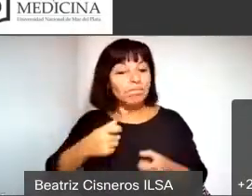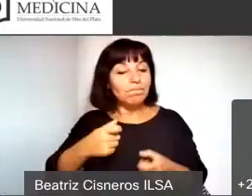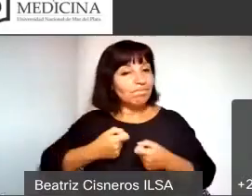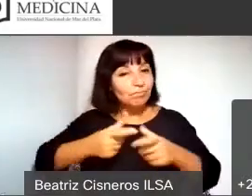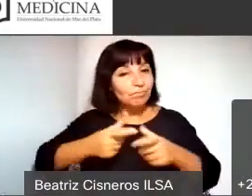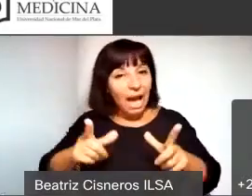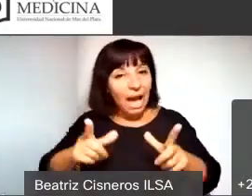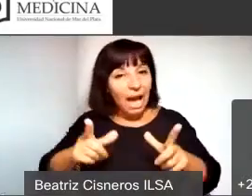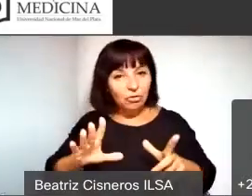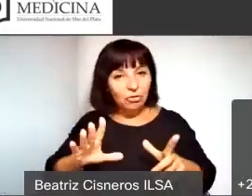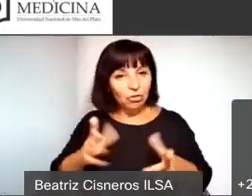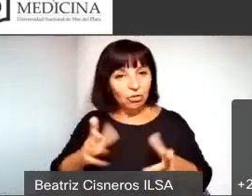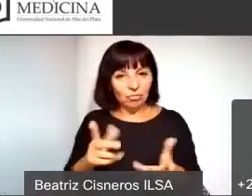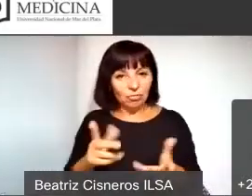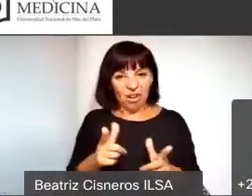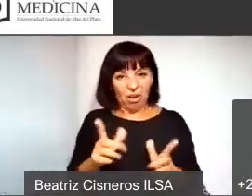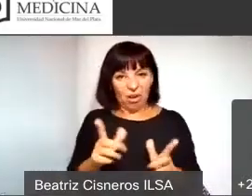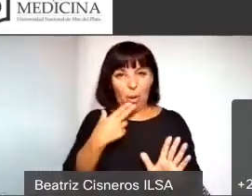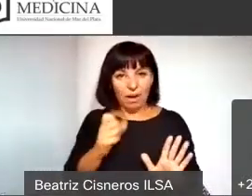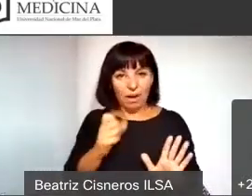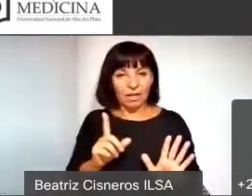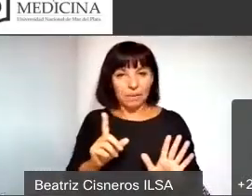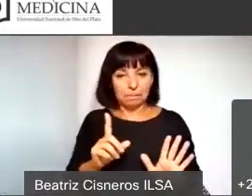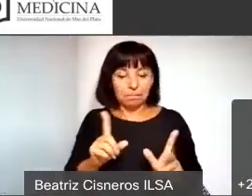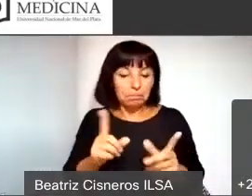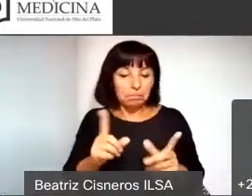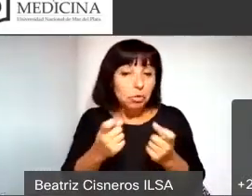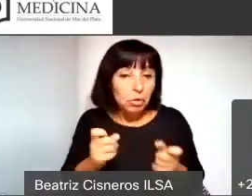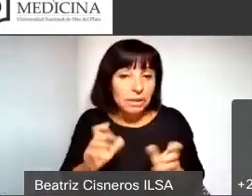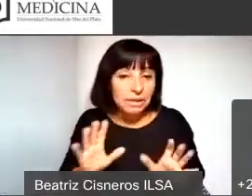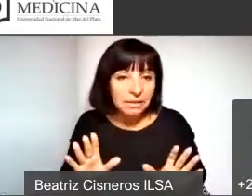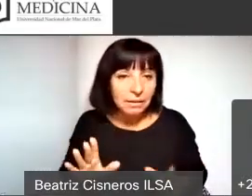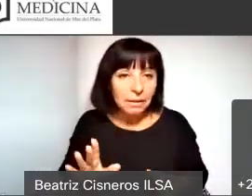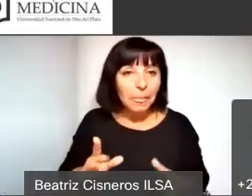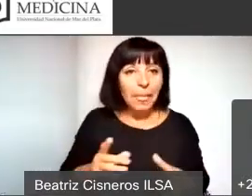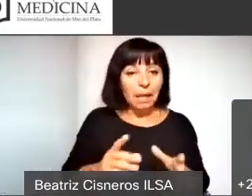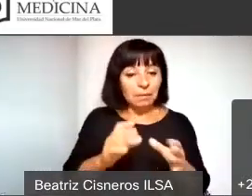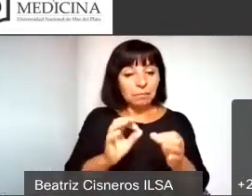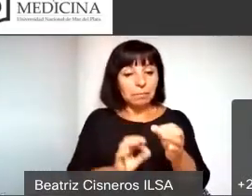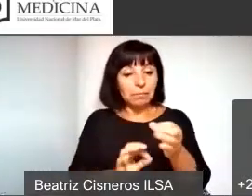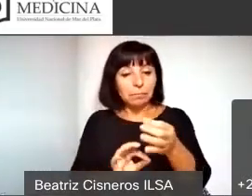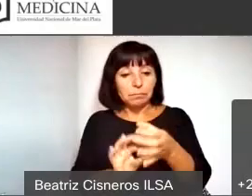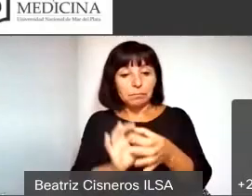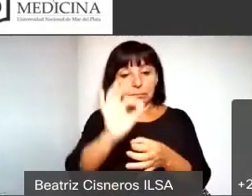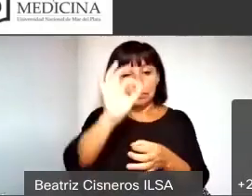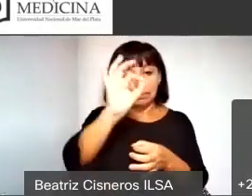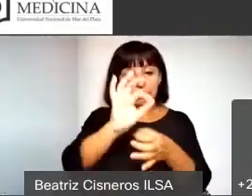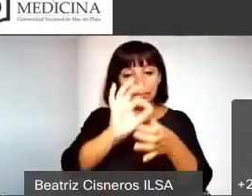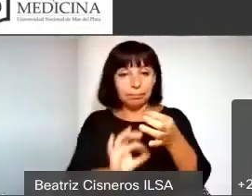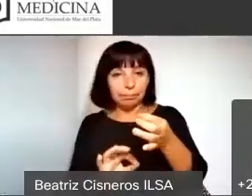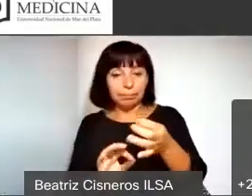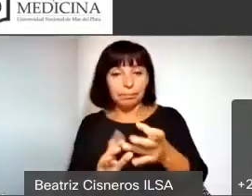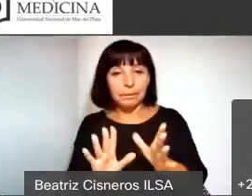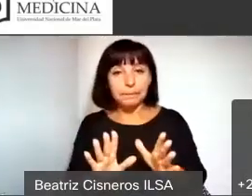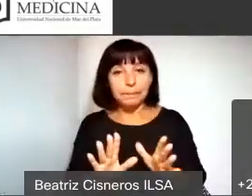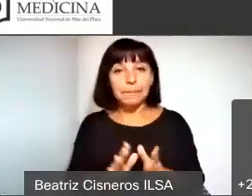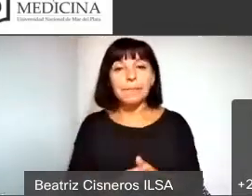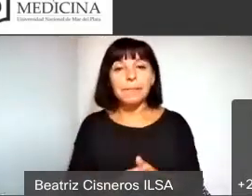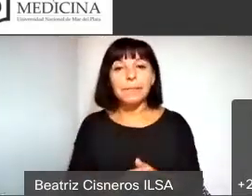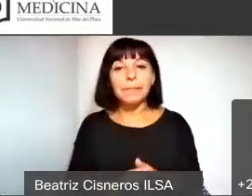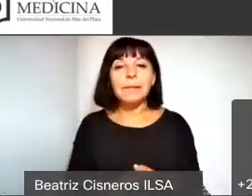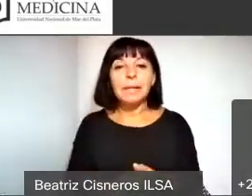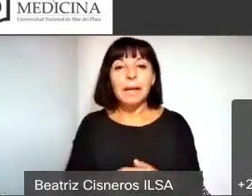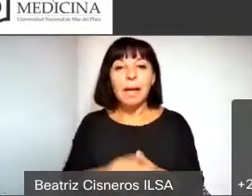costo energético, el traslado de esa sustancia desde un lado hacia el otro lado de la membrana plasmática. Y por otro lado,